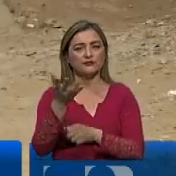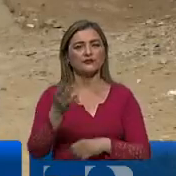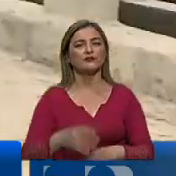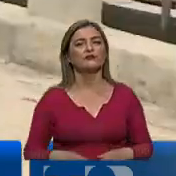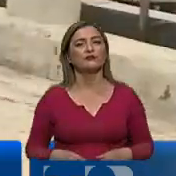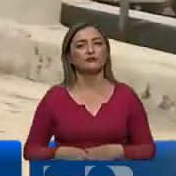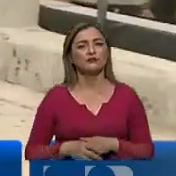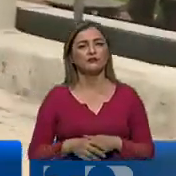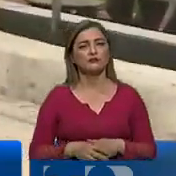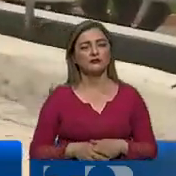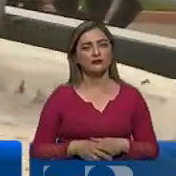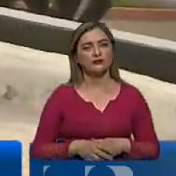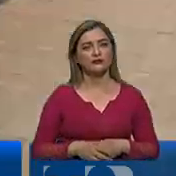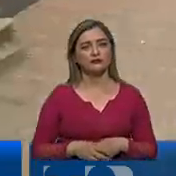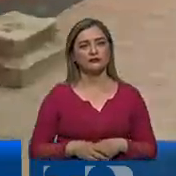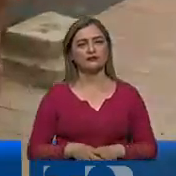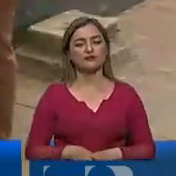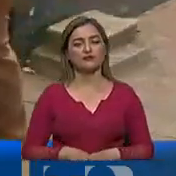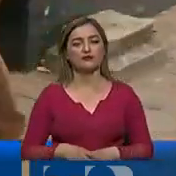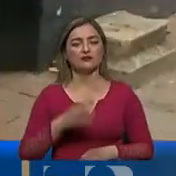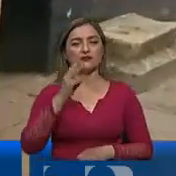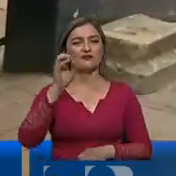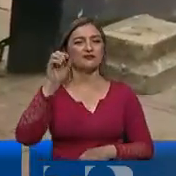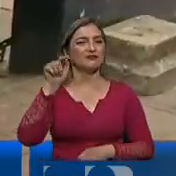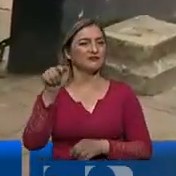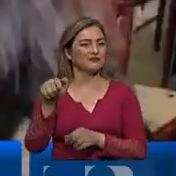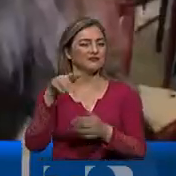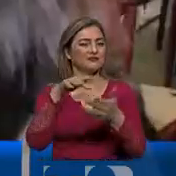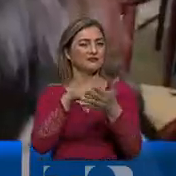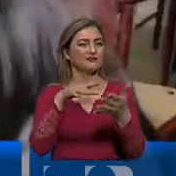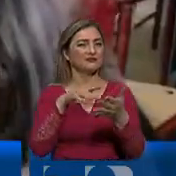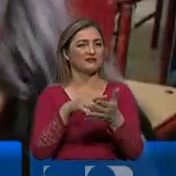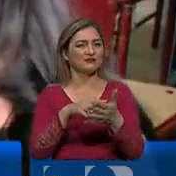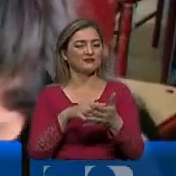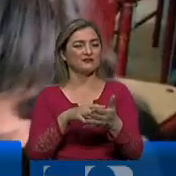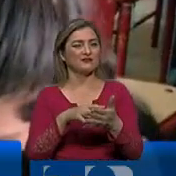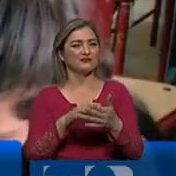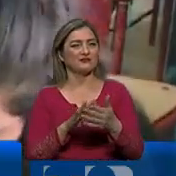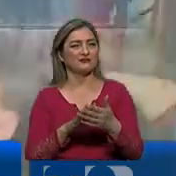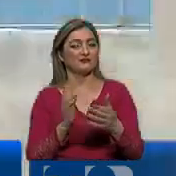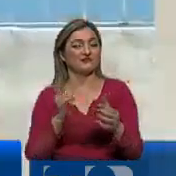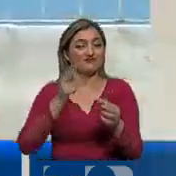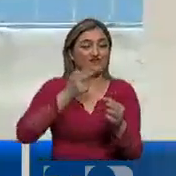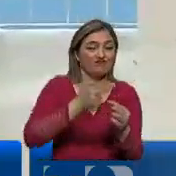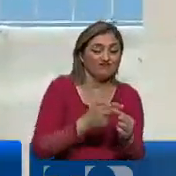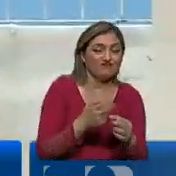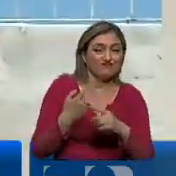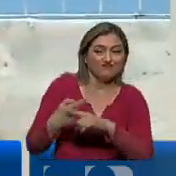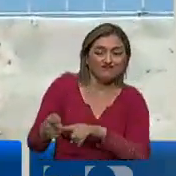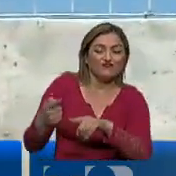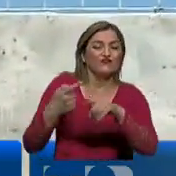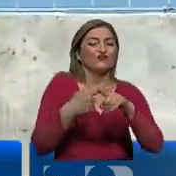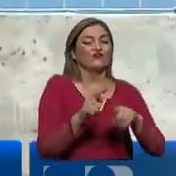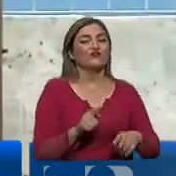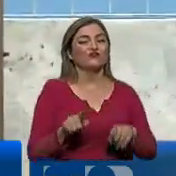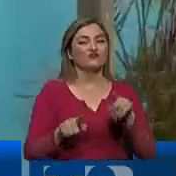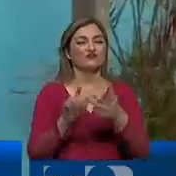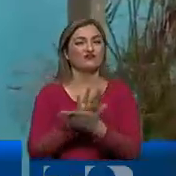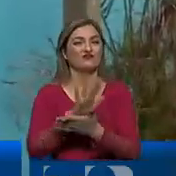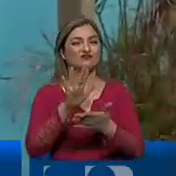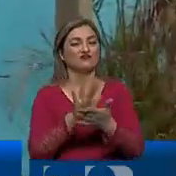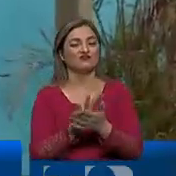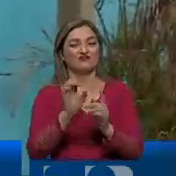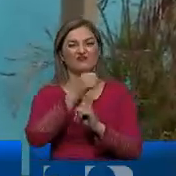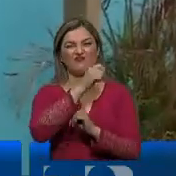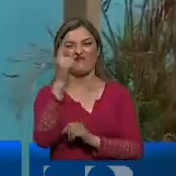siguiente reportaje. Y mientras 60.000 estudiantes retornaron a la presencialidad, en otros establecimientos educativos